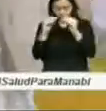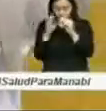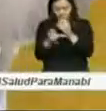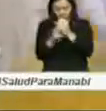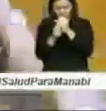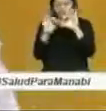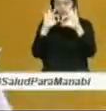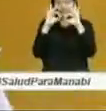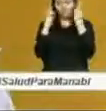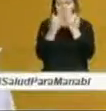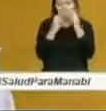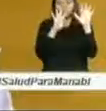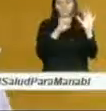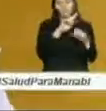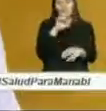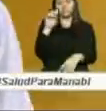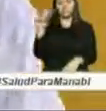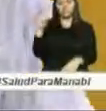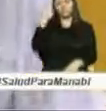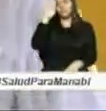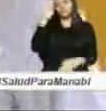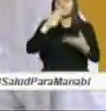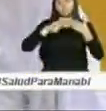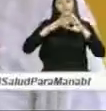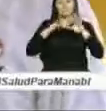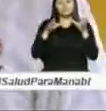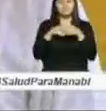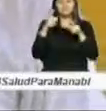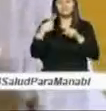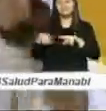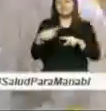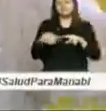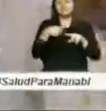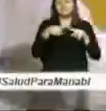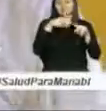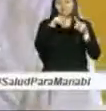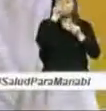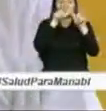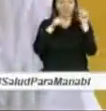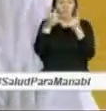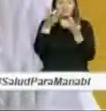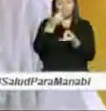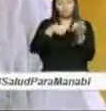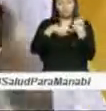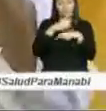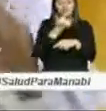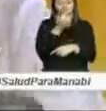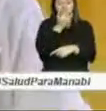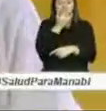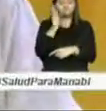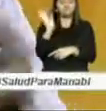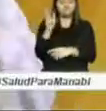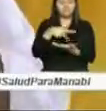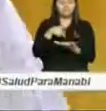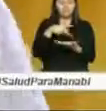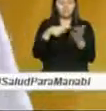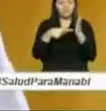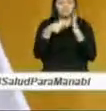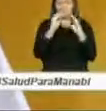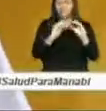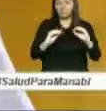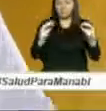ciudades, EQ911, unidades de policía comunitaria, etcétera. Pero hay gente que nos quiere volver al pasado, no pagar impuestos y que no